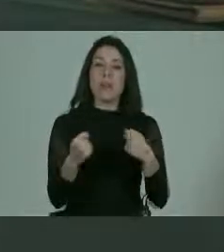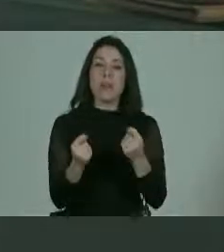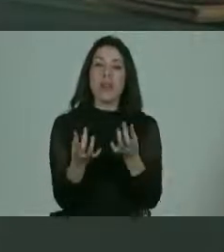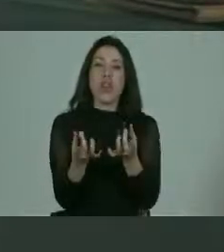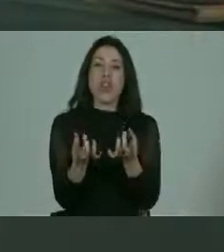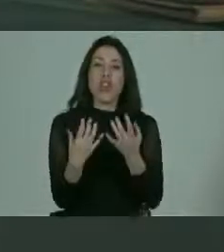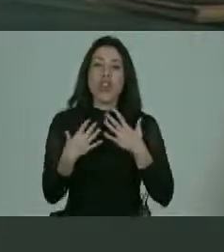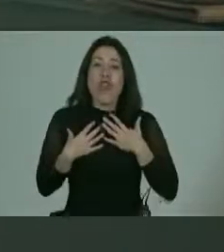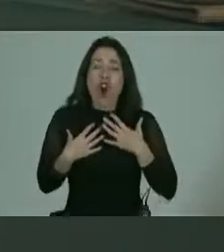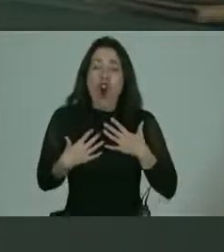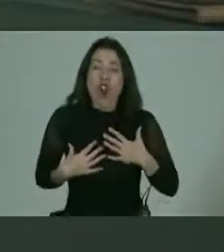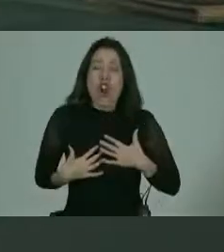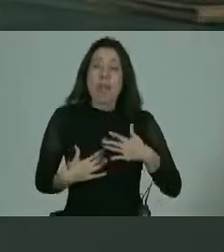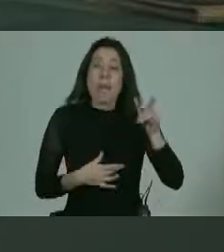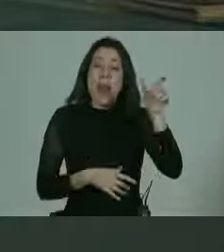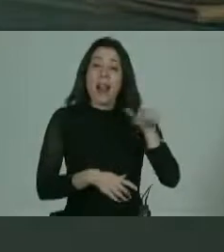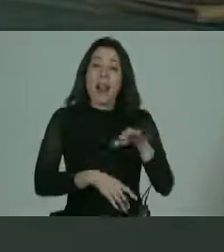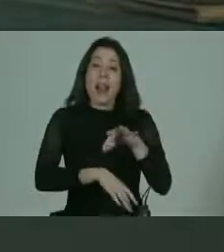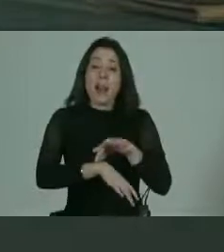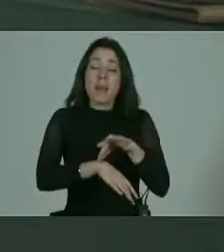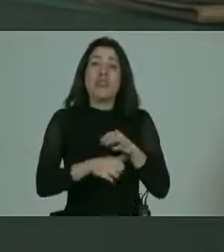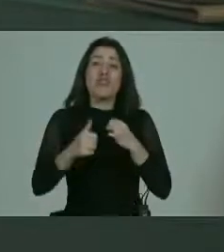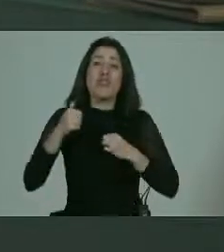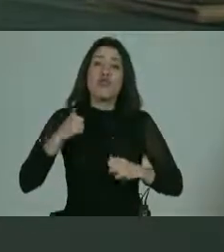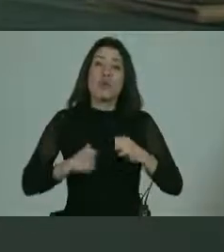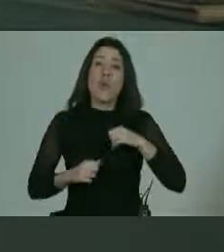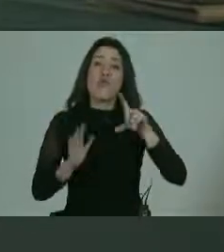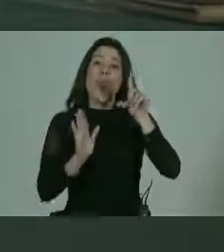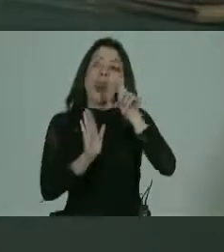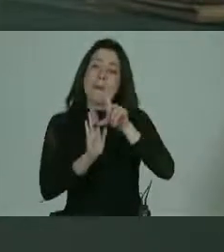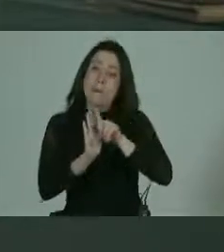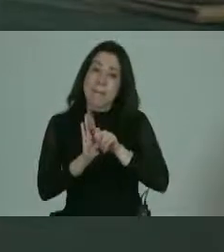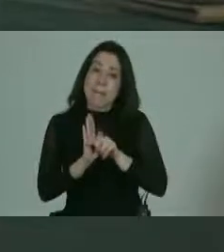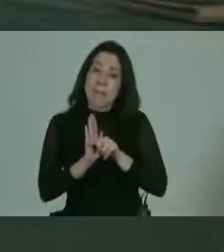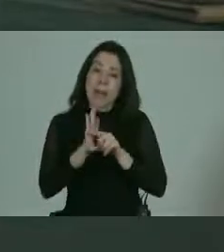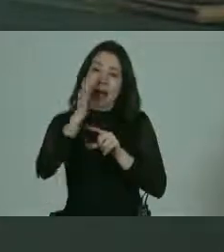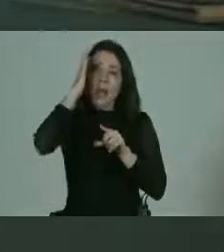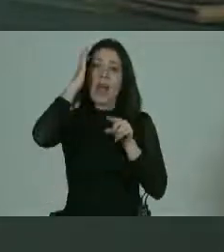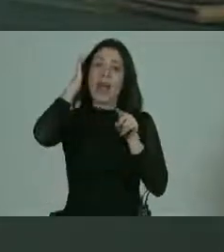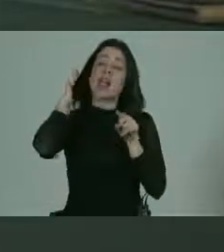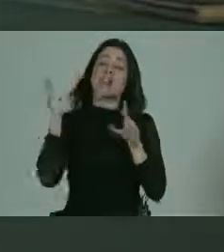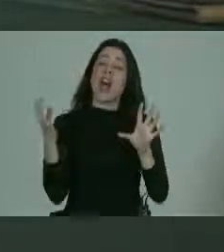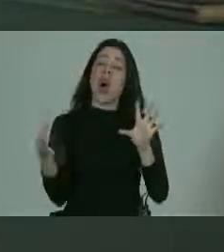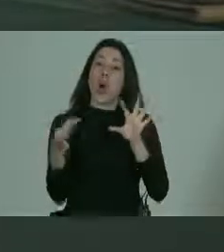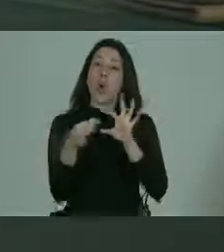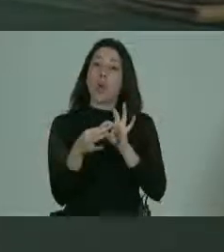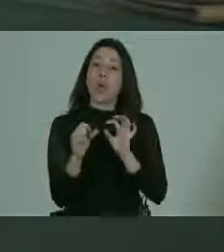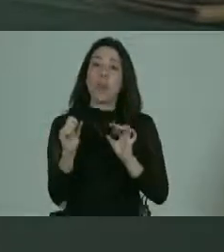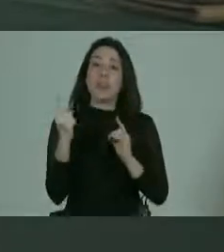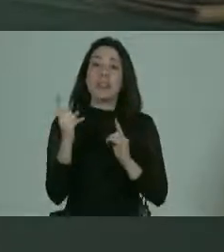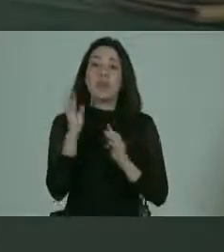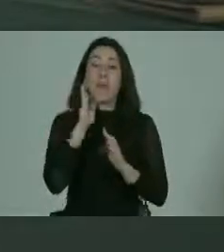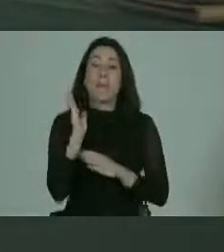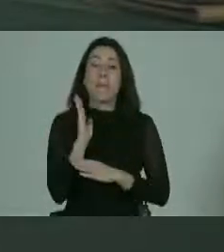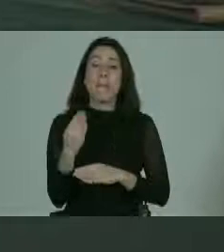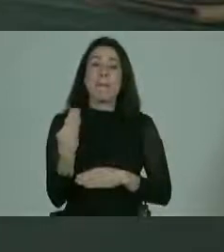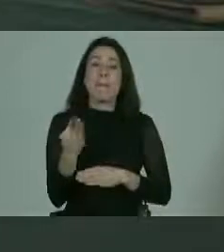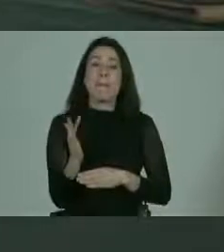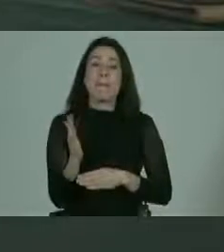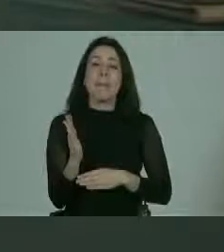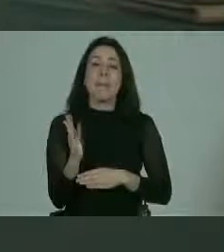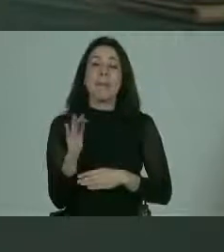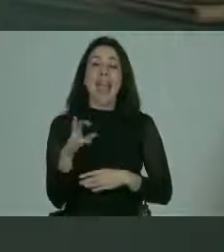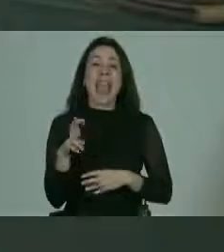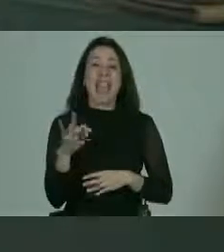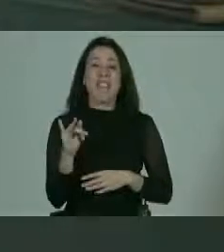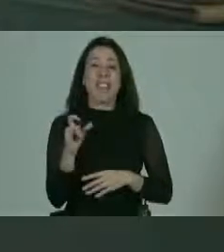para que los pacientes sufran menos y esto va a emparejado al principio de beneficencia si queremos hablar de